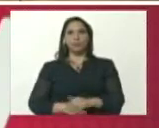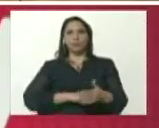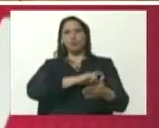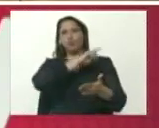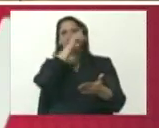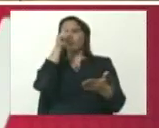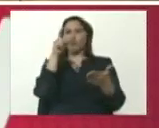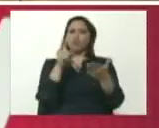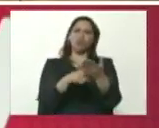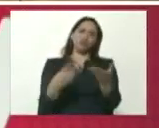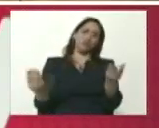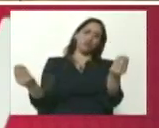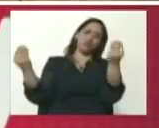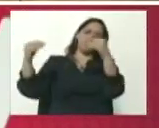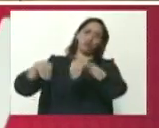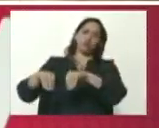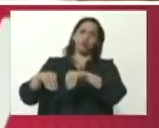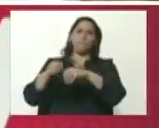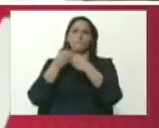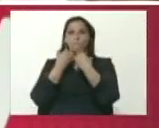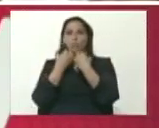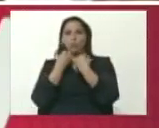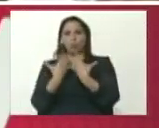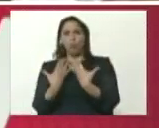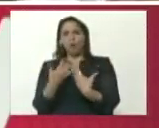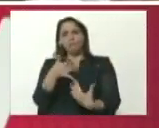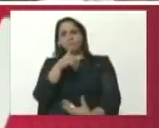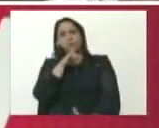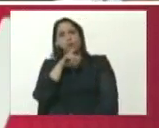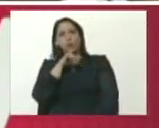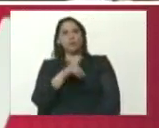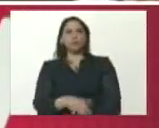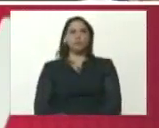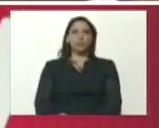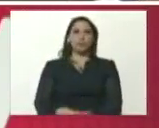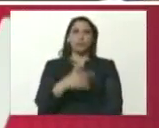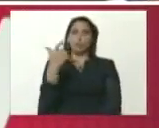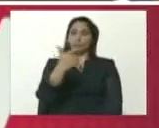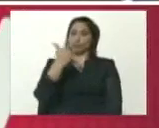Totalmente de acuerdo, Olga. Qué buen comentario. Hay que